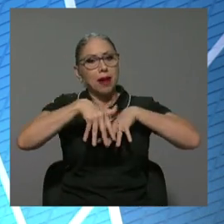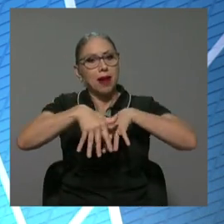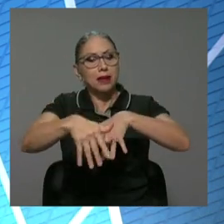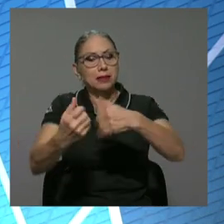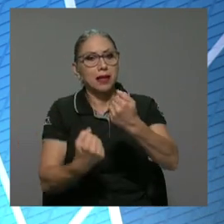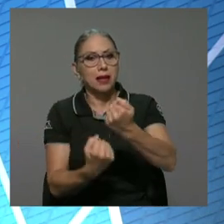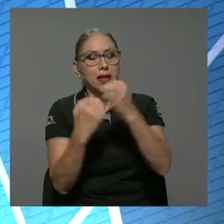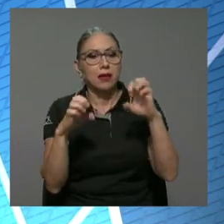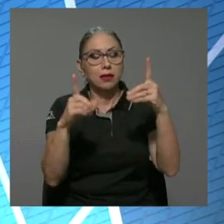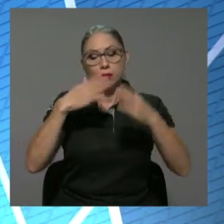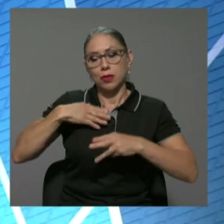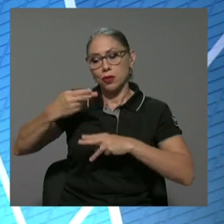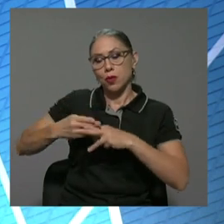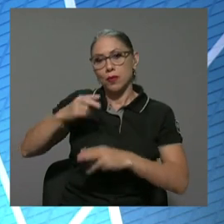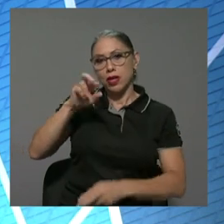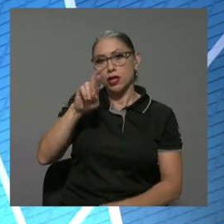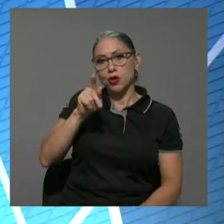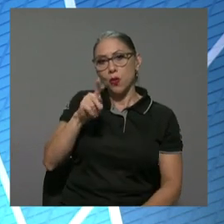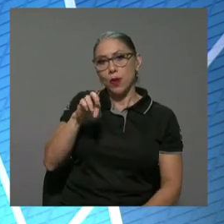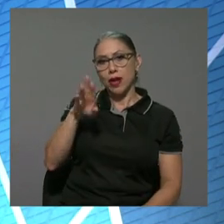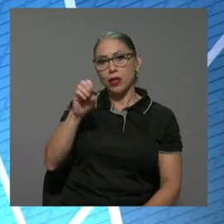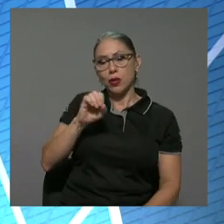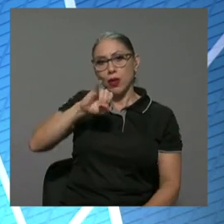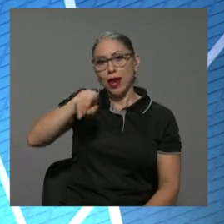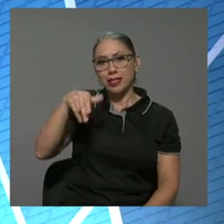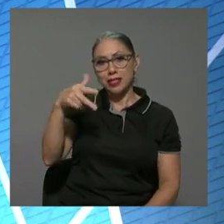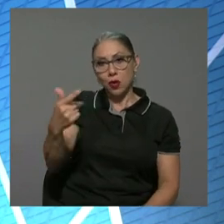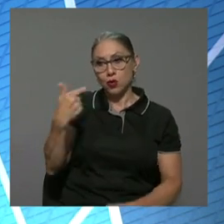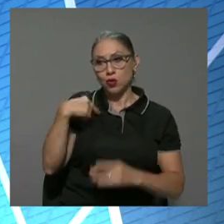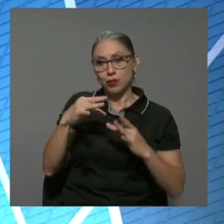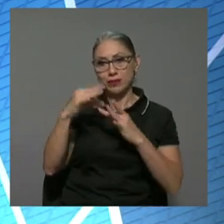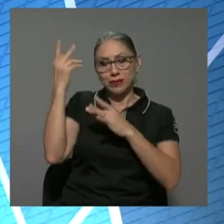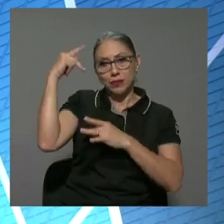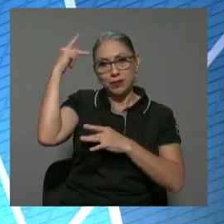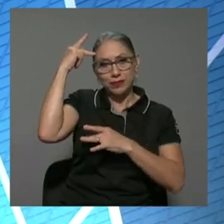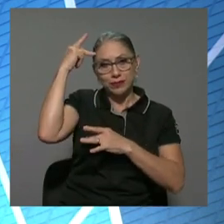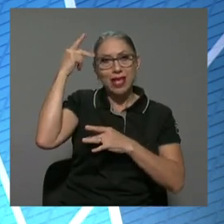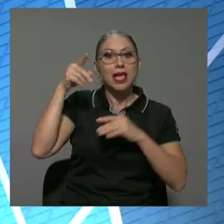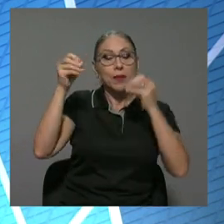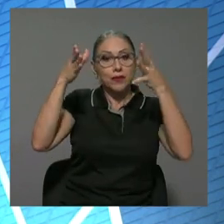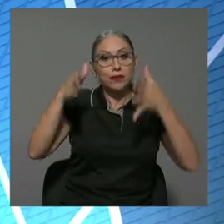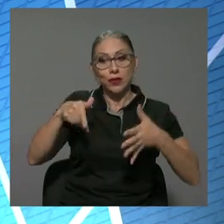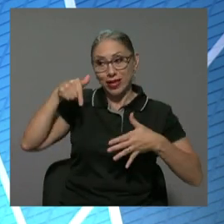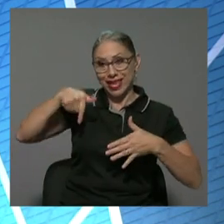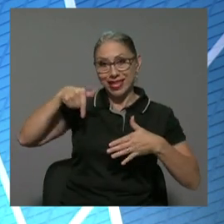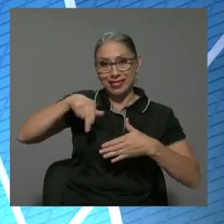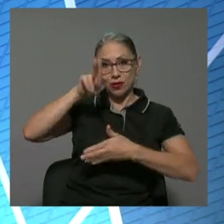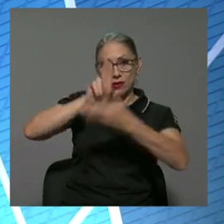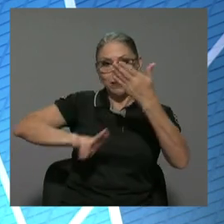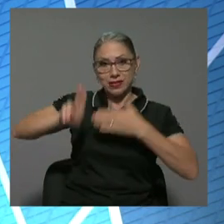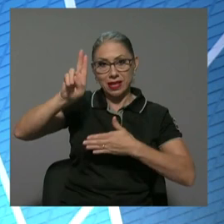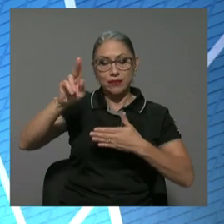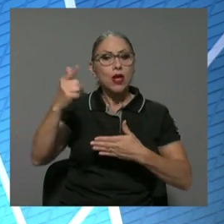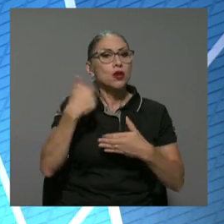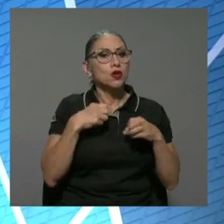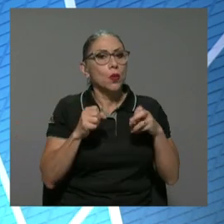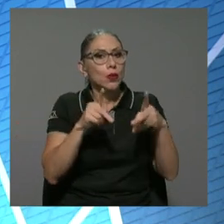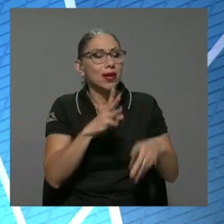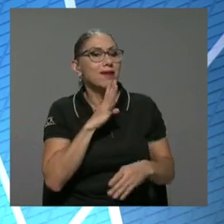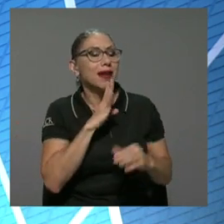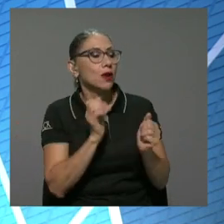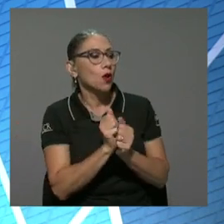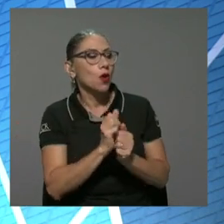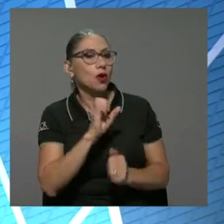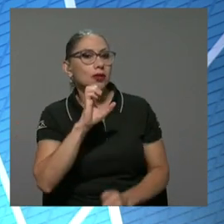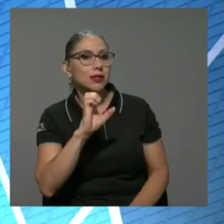Jaén Chacón, soy politólogo y comunicador de esta casa de estudios. Y tendré la oportunidad de conversar con Cisca Raventós